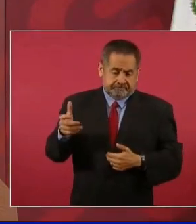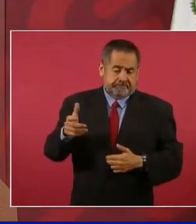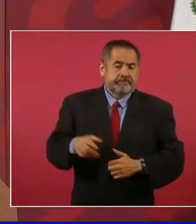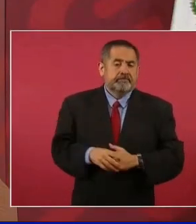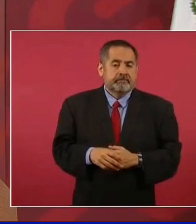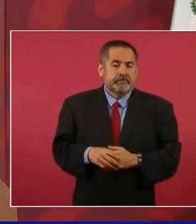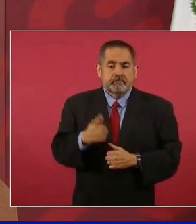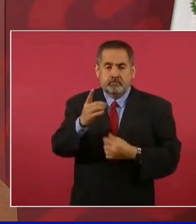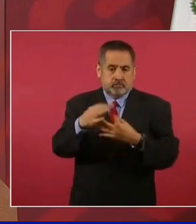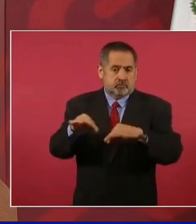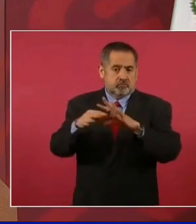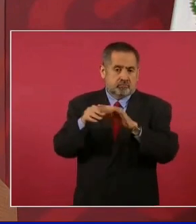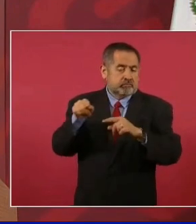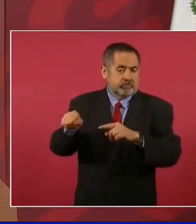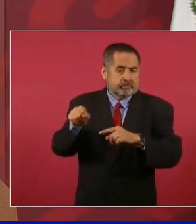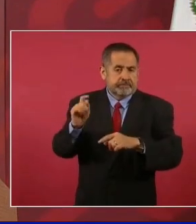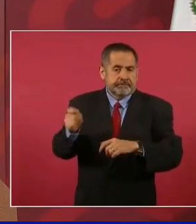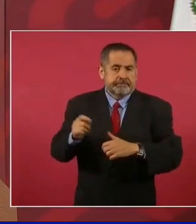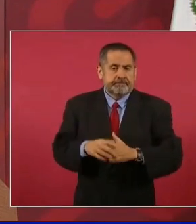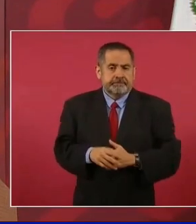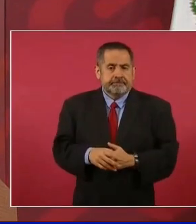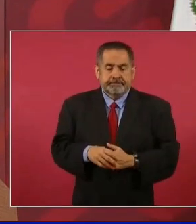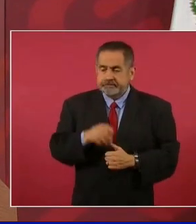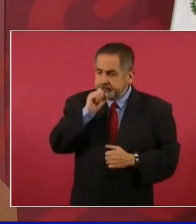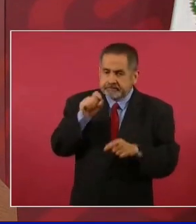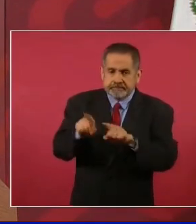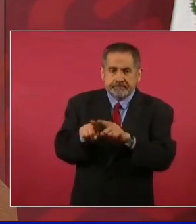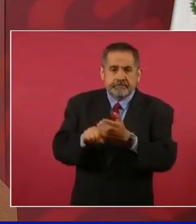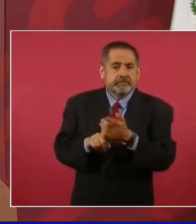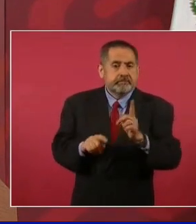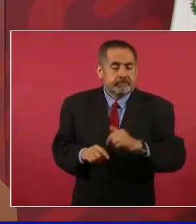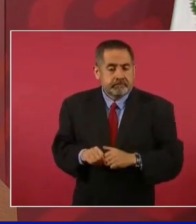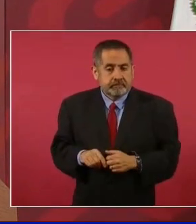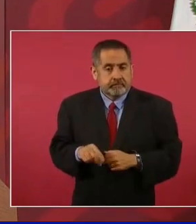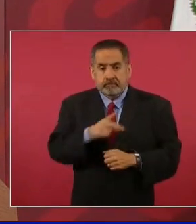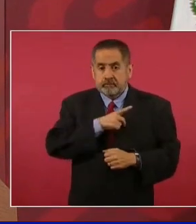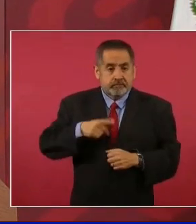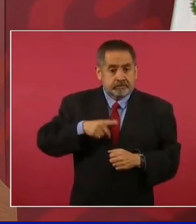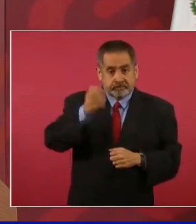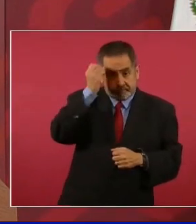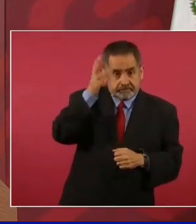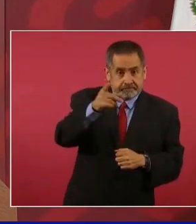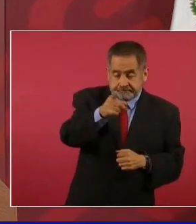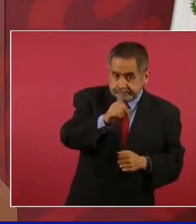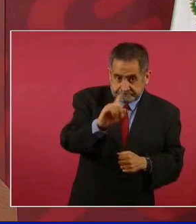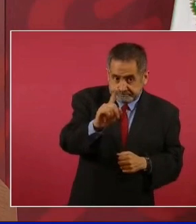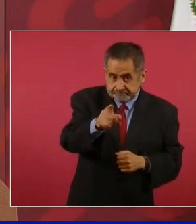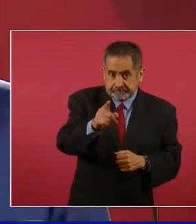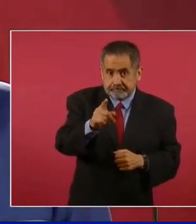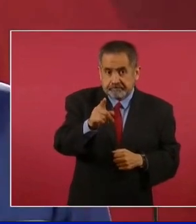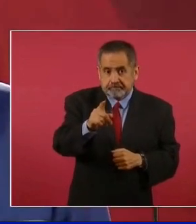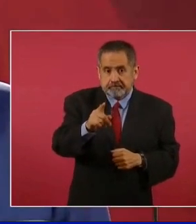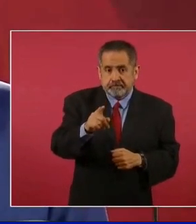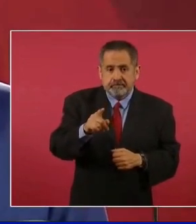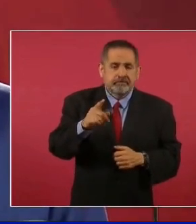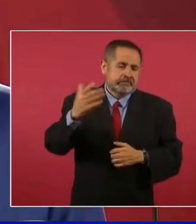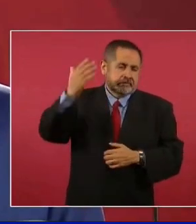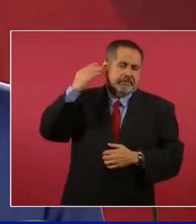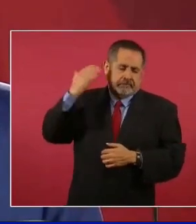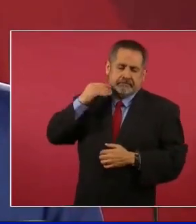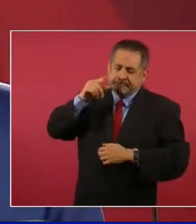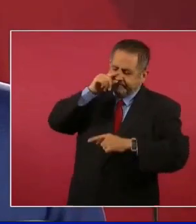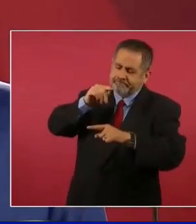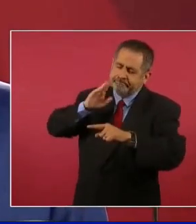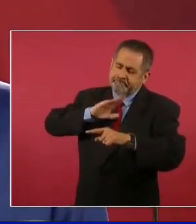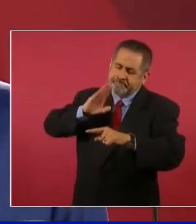Que eso es muy importante también. Y que no se nos olvide, las manchas del